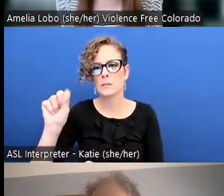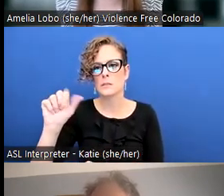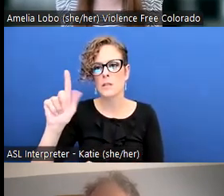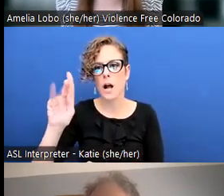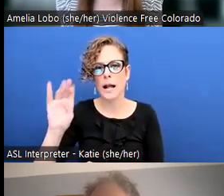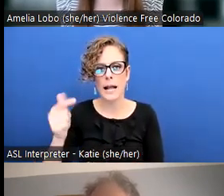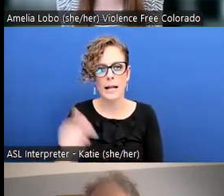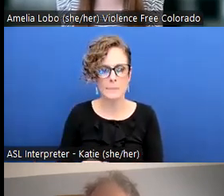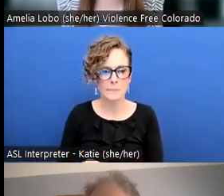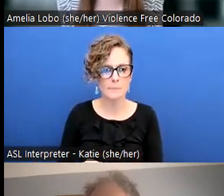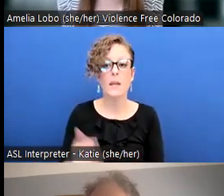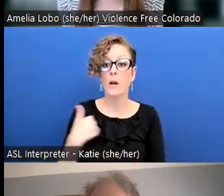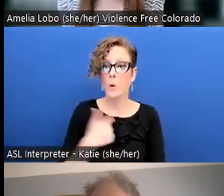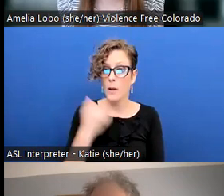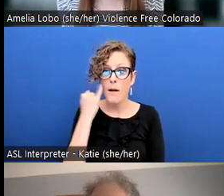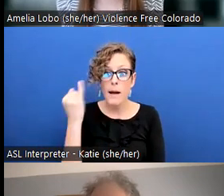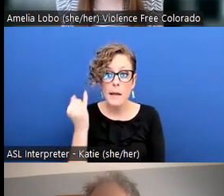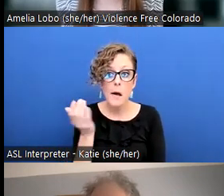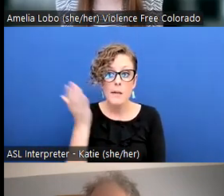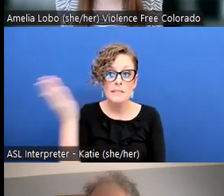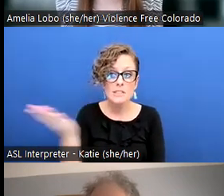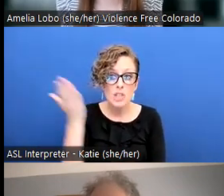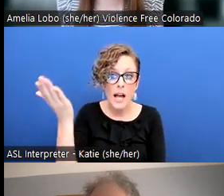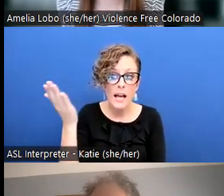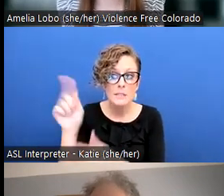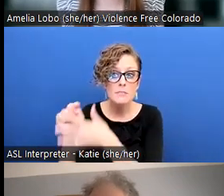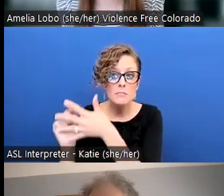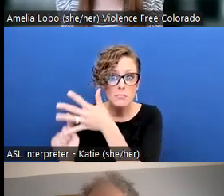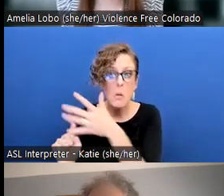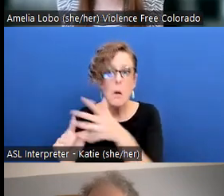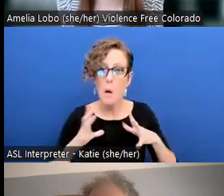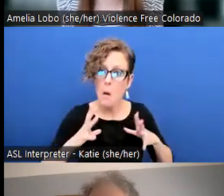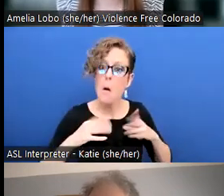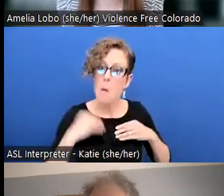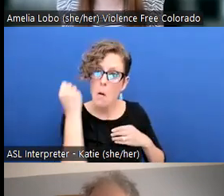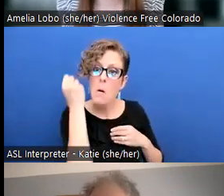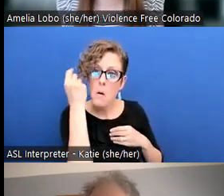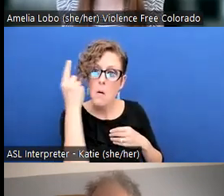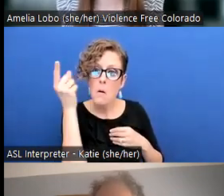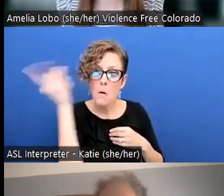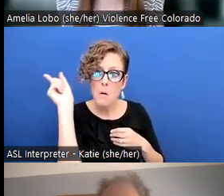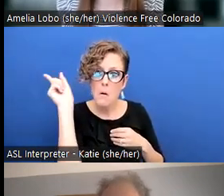Encontramos mucha disposición a estas sugerencias que deberá haber algunas